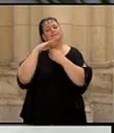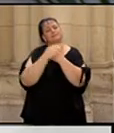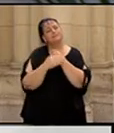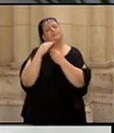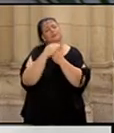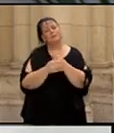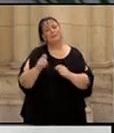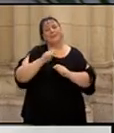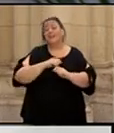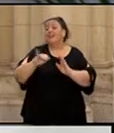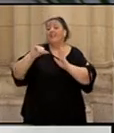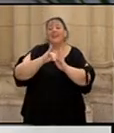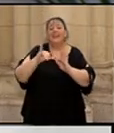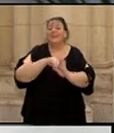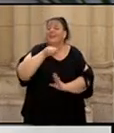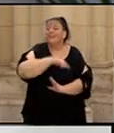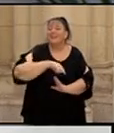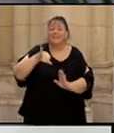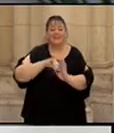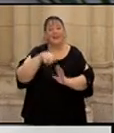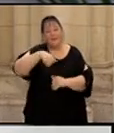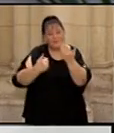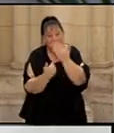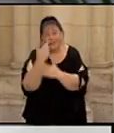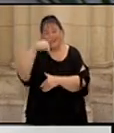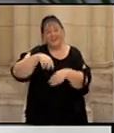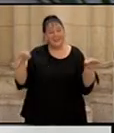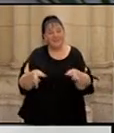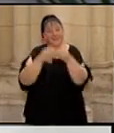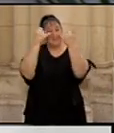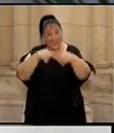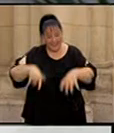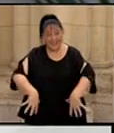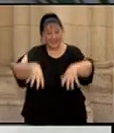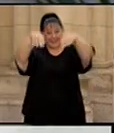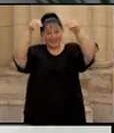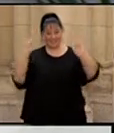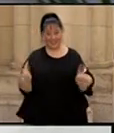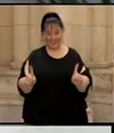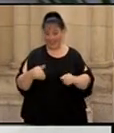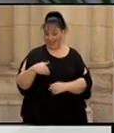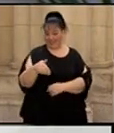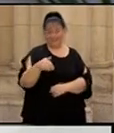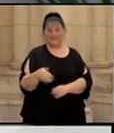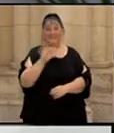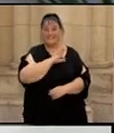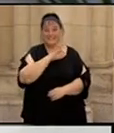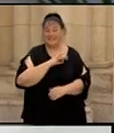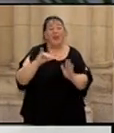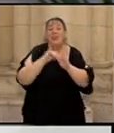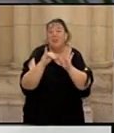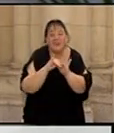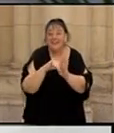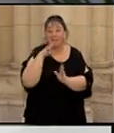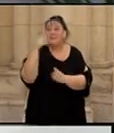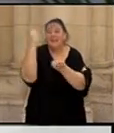su cercanía. Esta mañana, aquí en esta celebración de la Eucaristía, en la catedral, dentro de un momento el Señor, cercano, porque